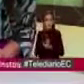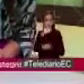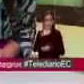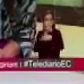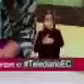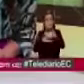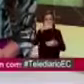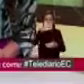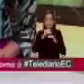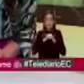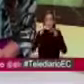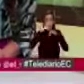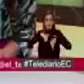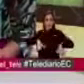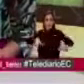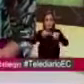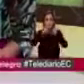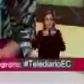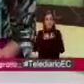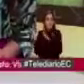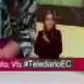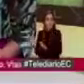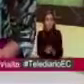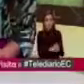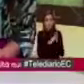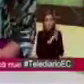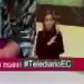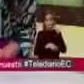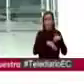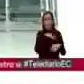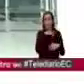vive el país como consecuencia de la pandemia del COVID-19.